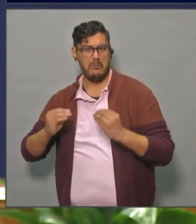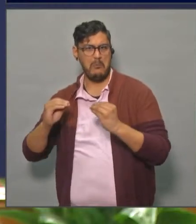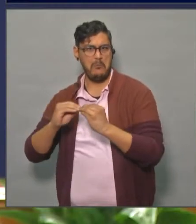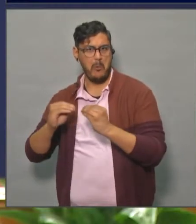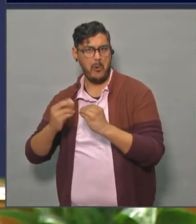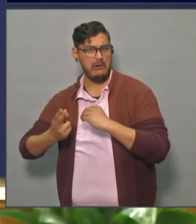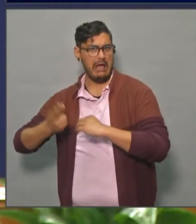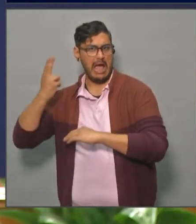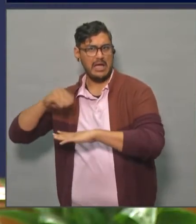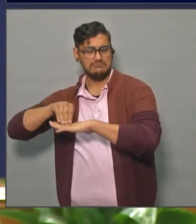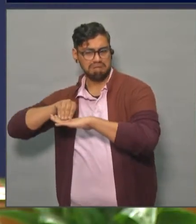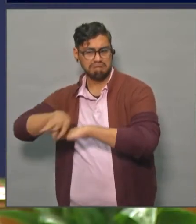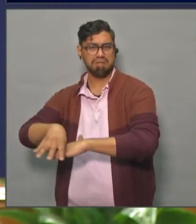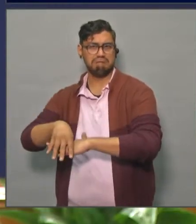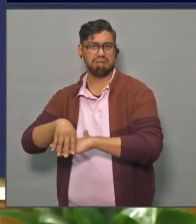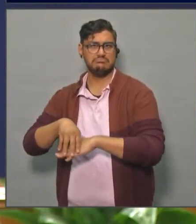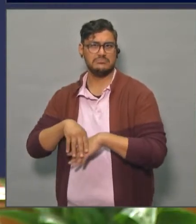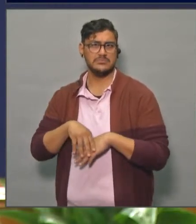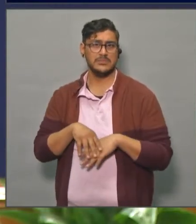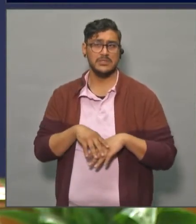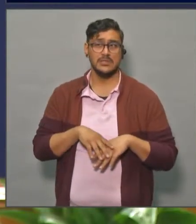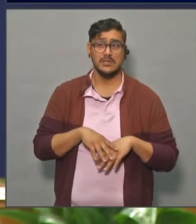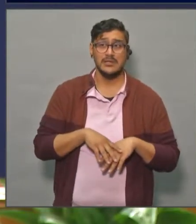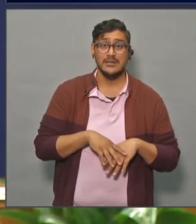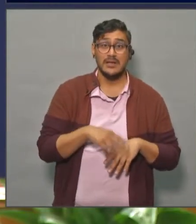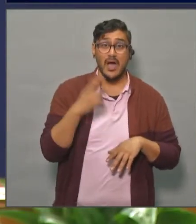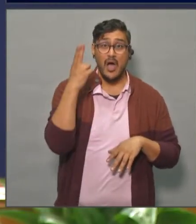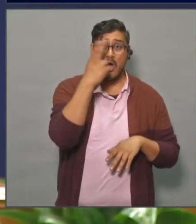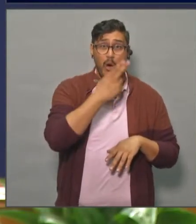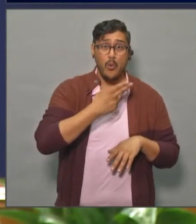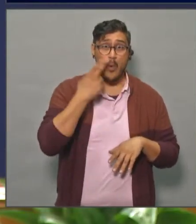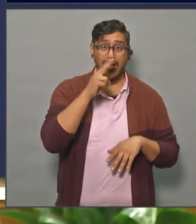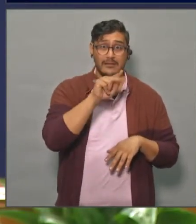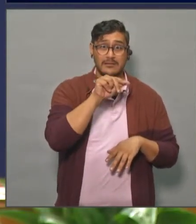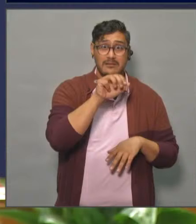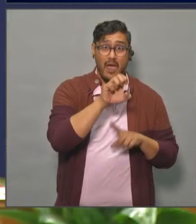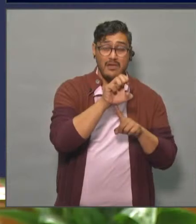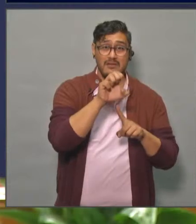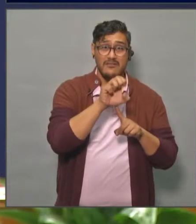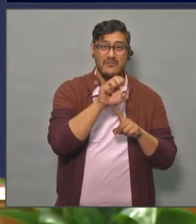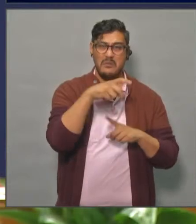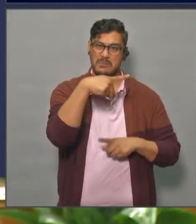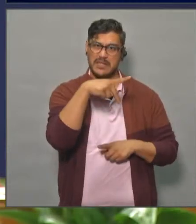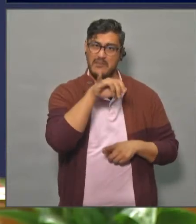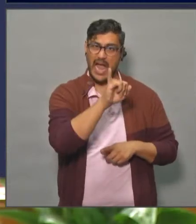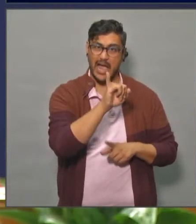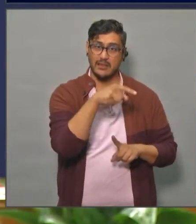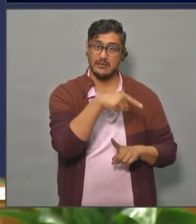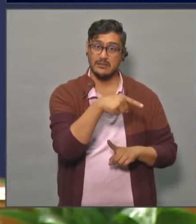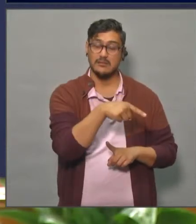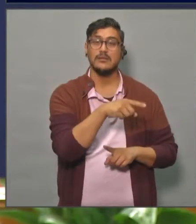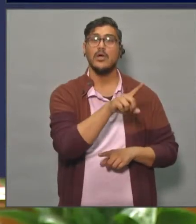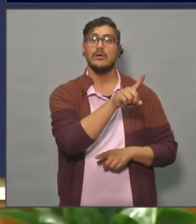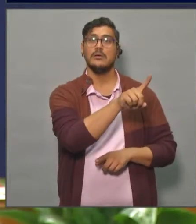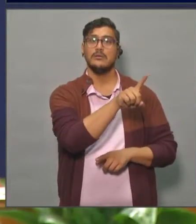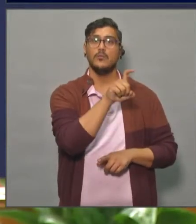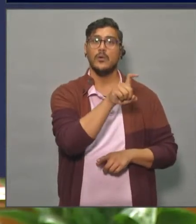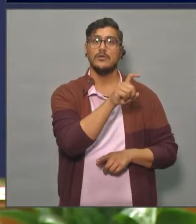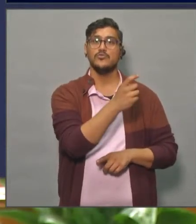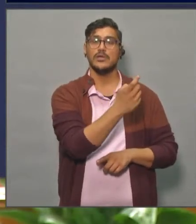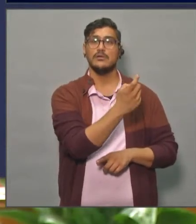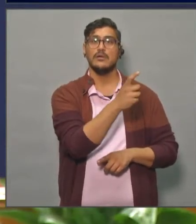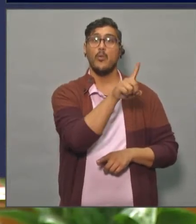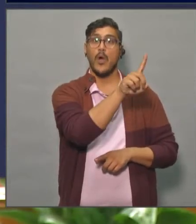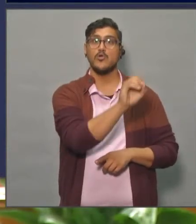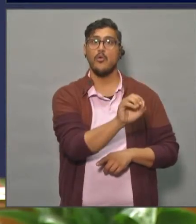afectados. La tasa de mortalidad entre los hawaianos nativos y los isleños del Pacífico es de 104 por